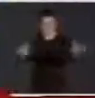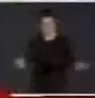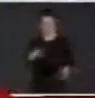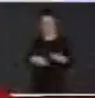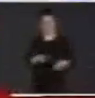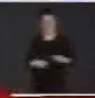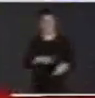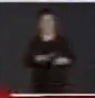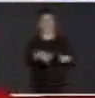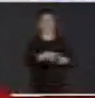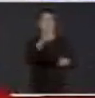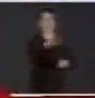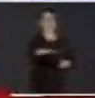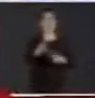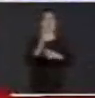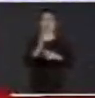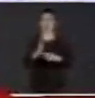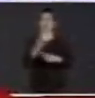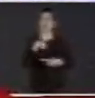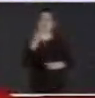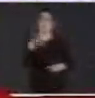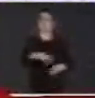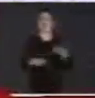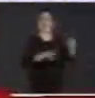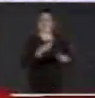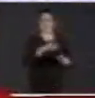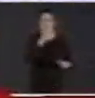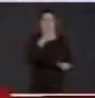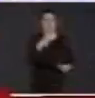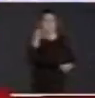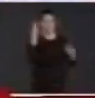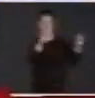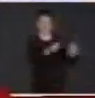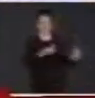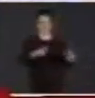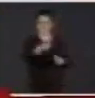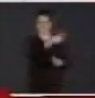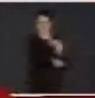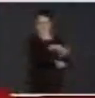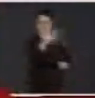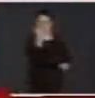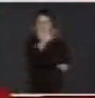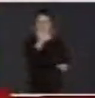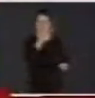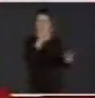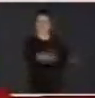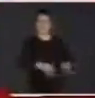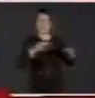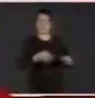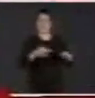Que calle la noria, yo te voy a usar. Porque yo me vuelo que algo raro va a pasar. Mucho bar de moda junto